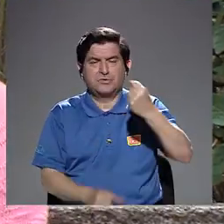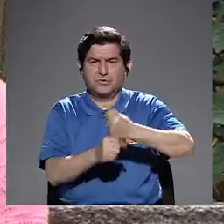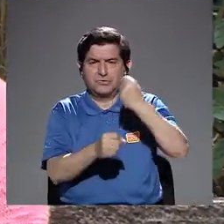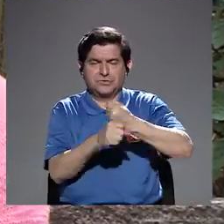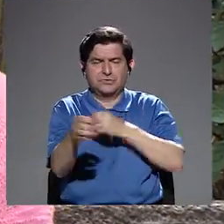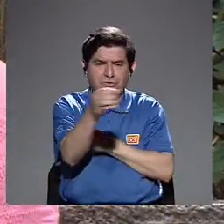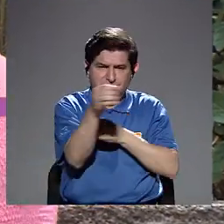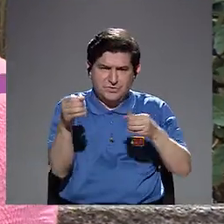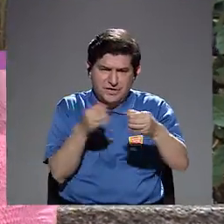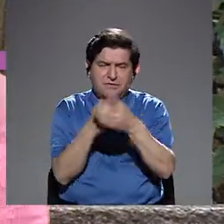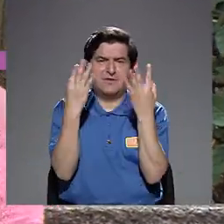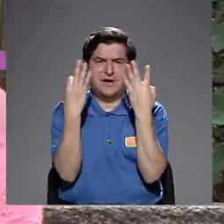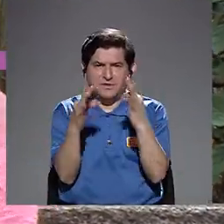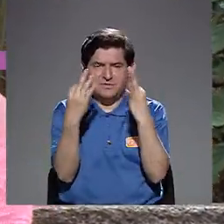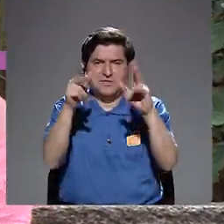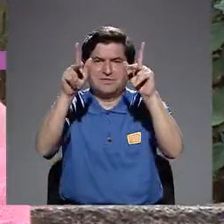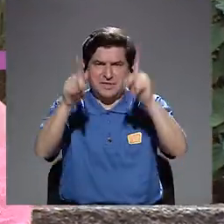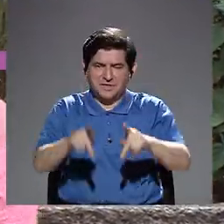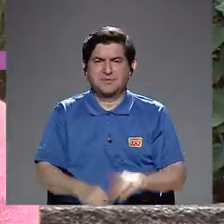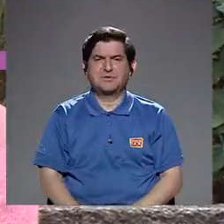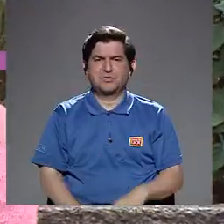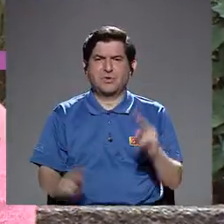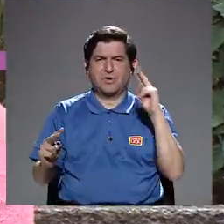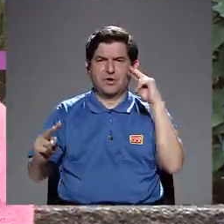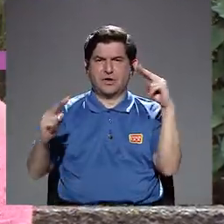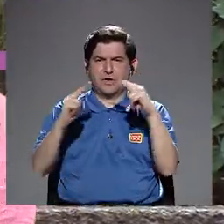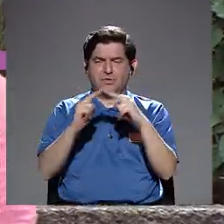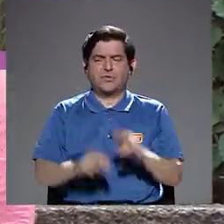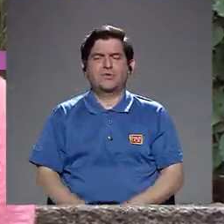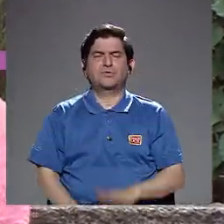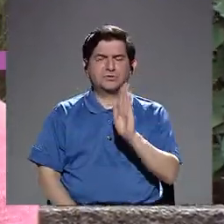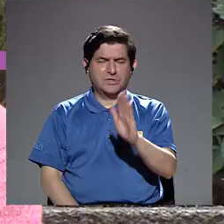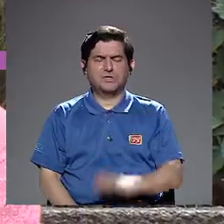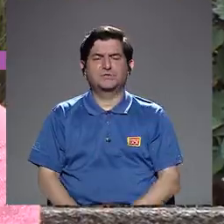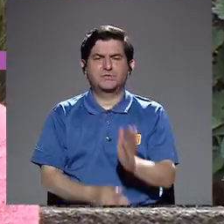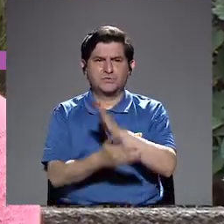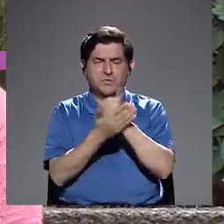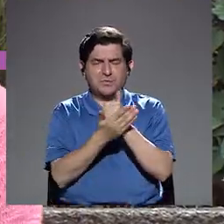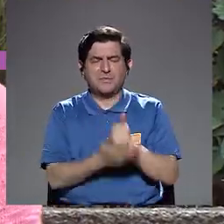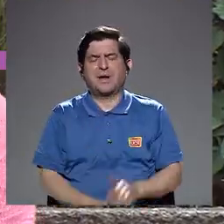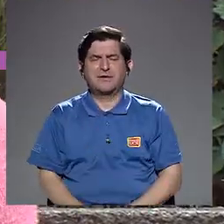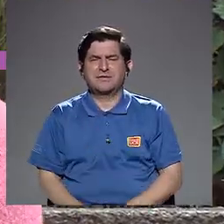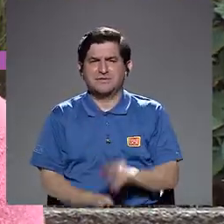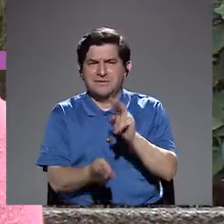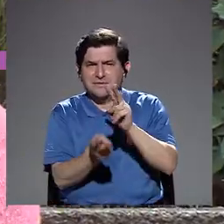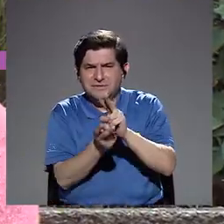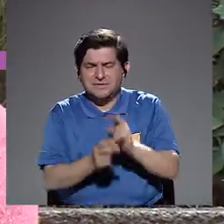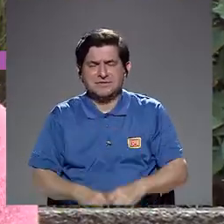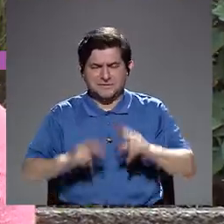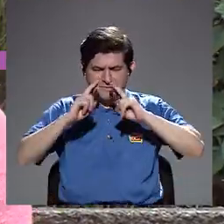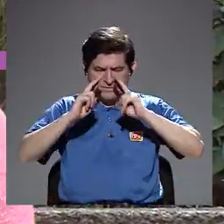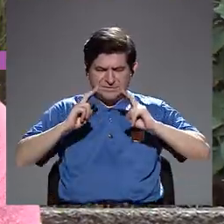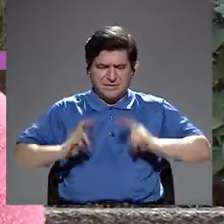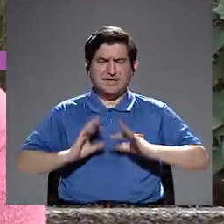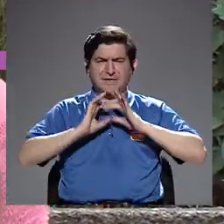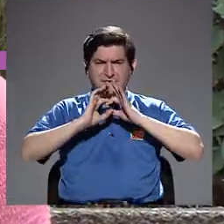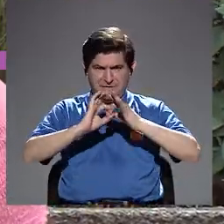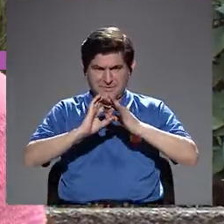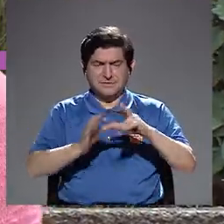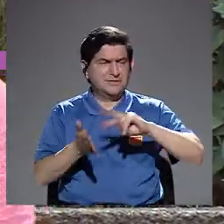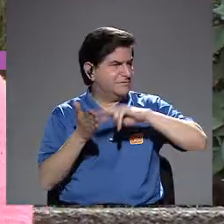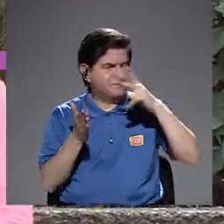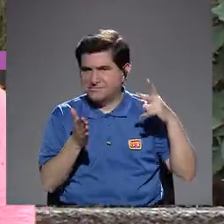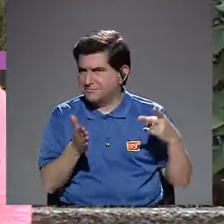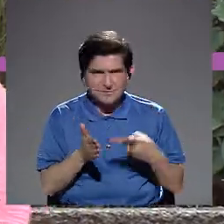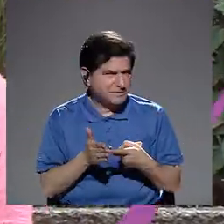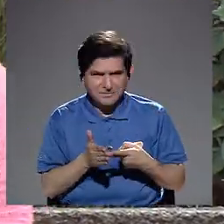la oficina, tratamos de que la persona se conozca su sexualidad, se conozca su cuerpo, se revise constantemente. No quiere